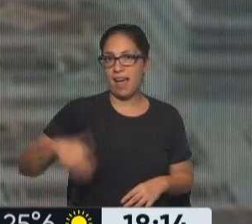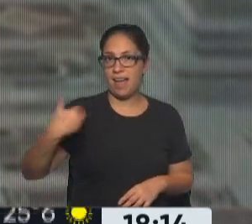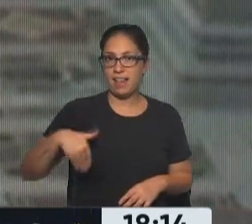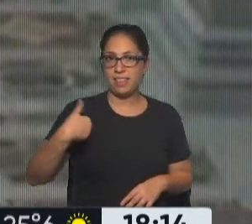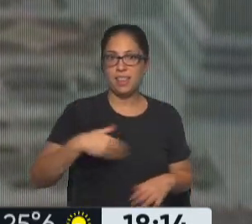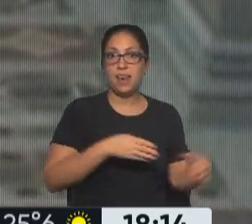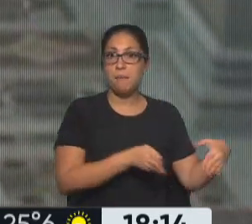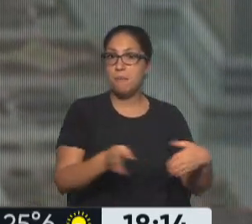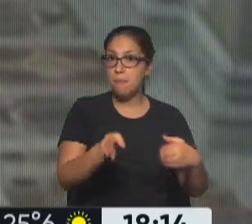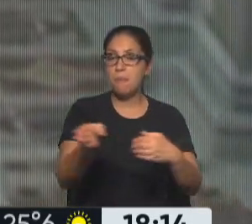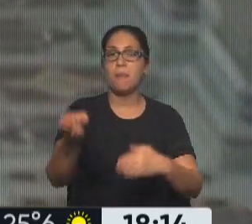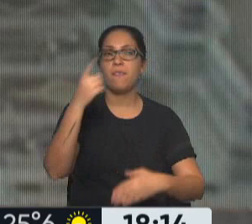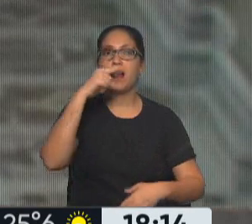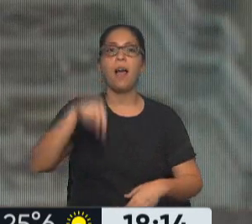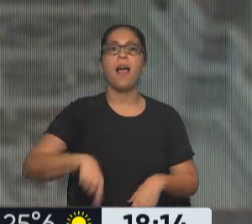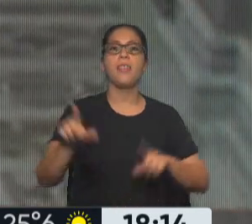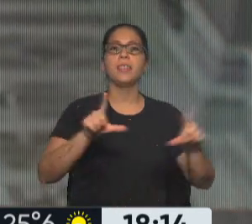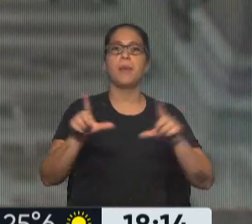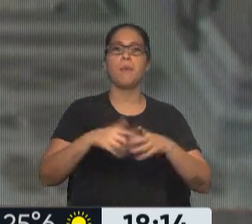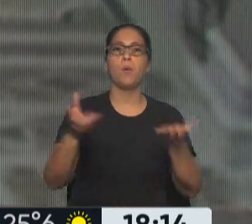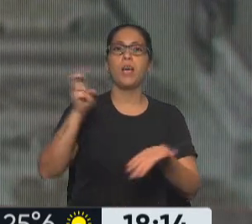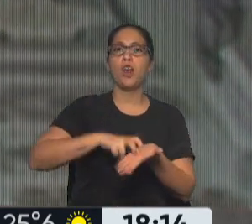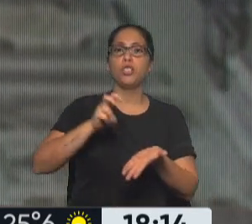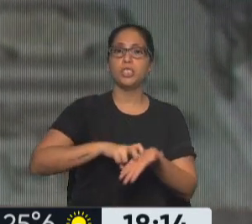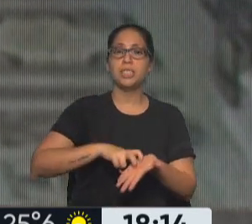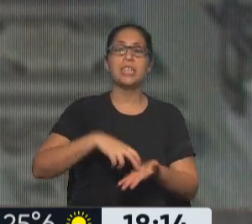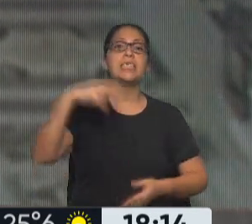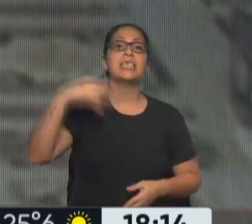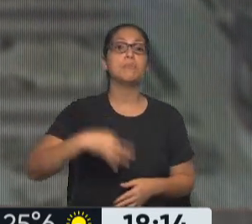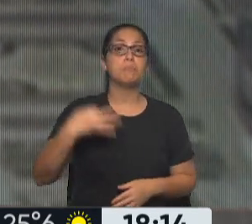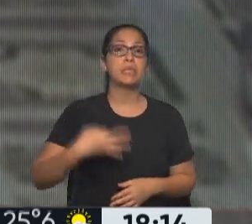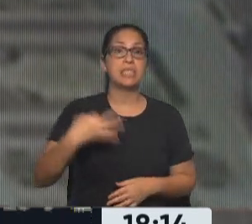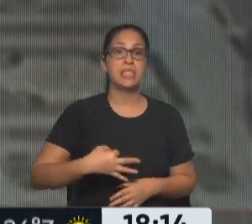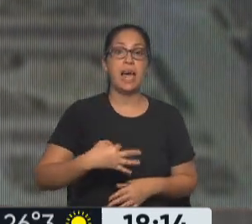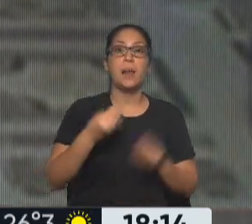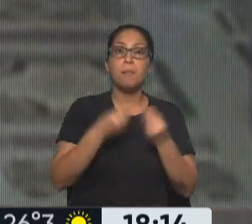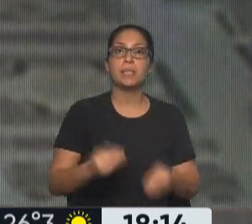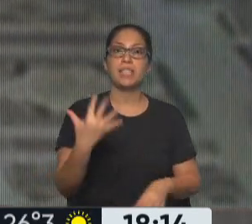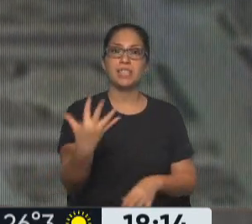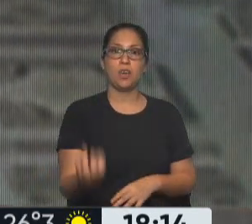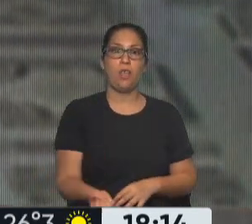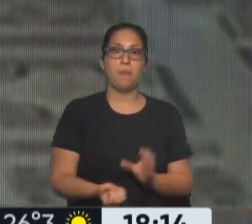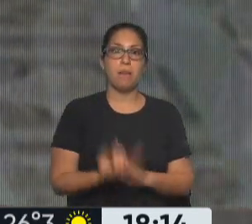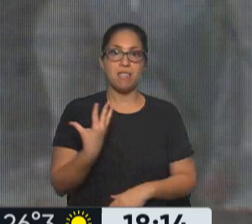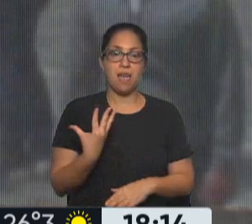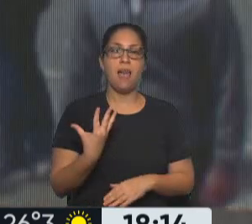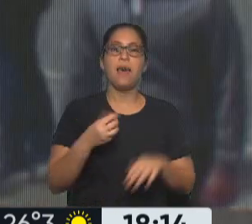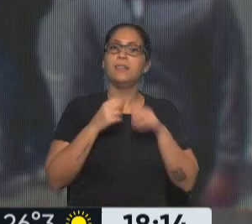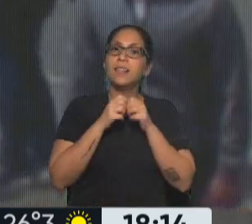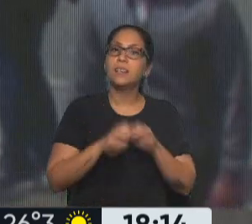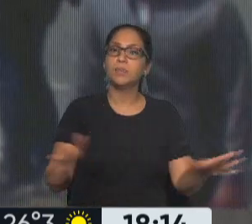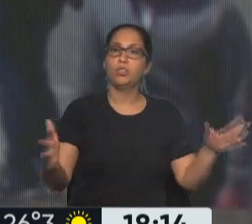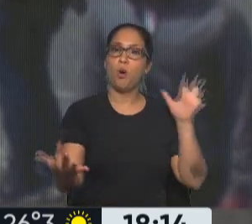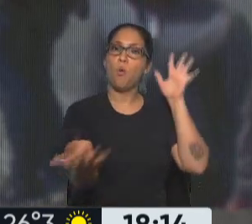la Argentina, y estaremos con una edición especial mañana sábado, que comenzaremos a las 5 de la mañana para transmitir y